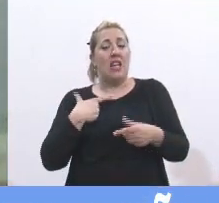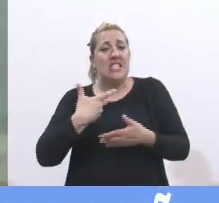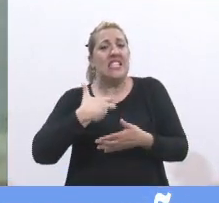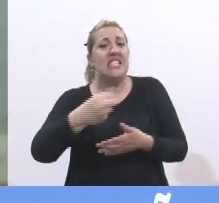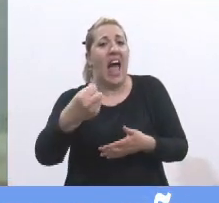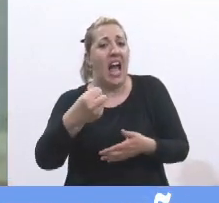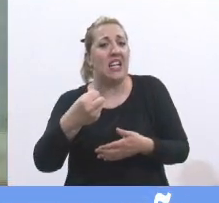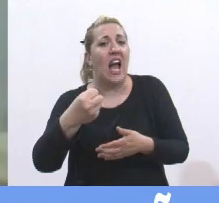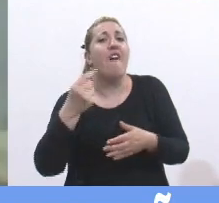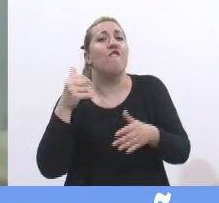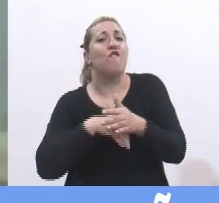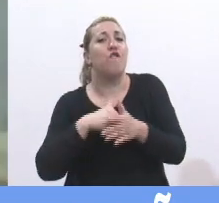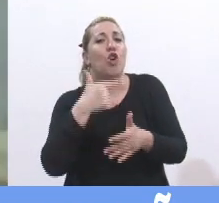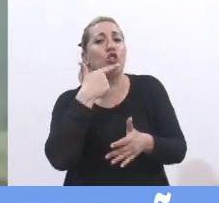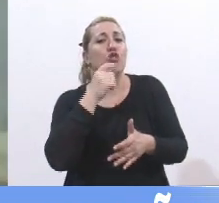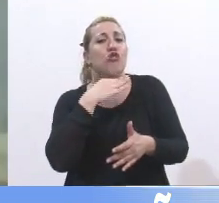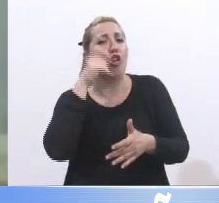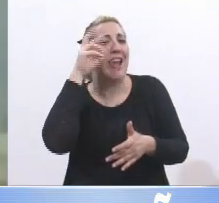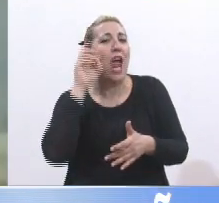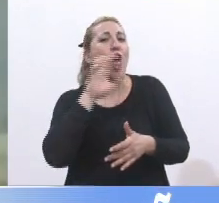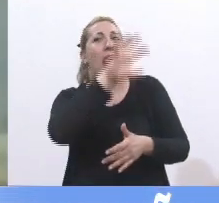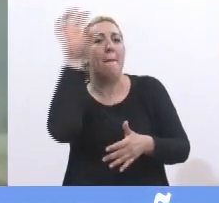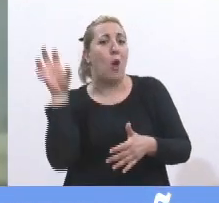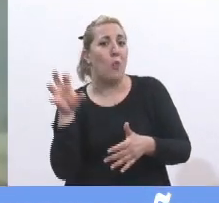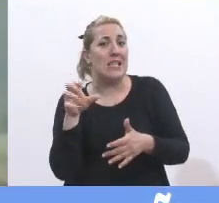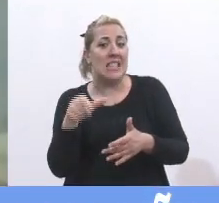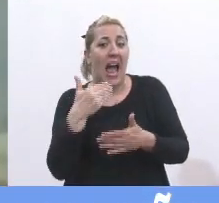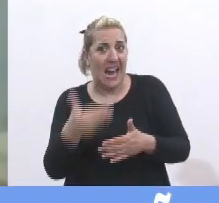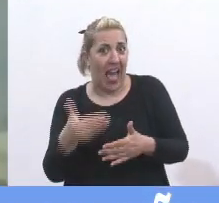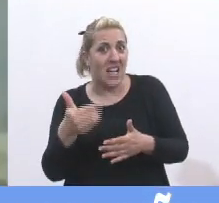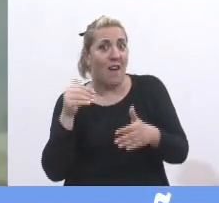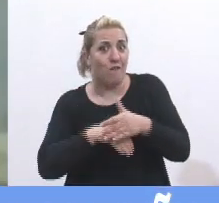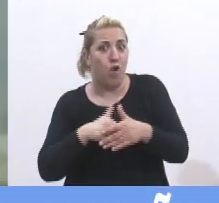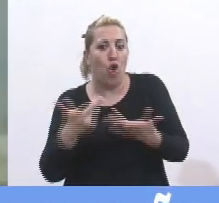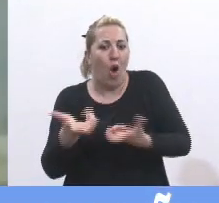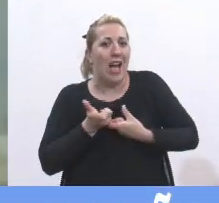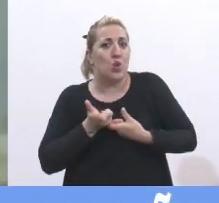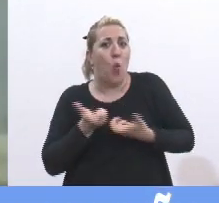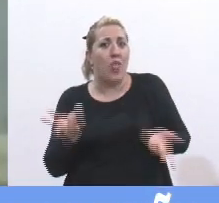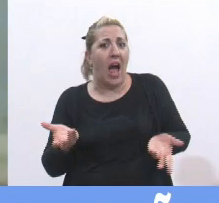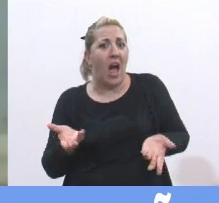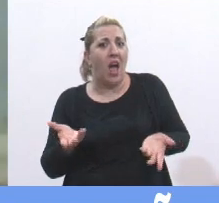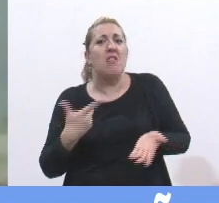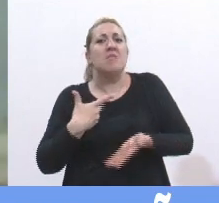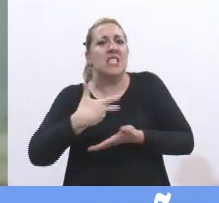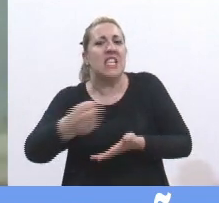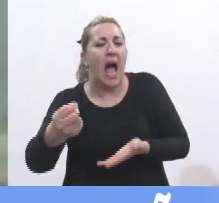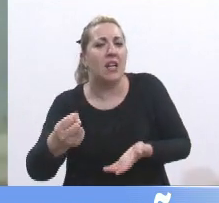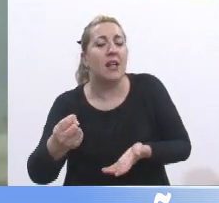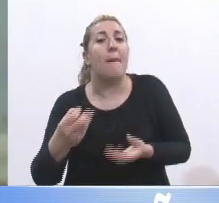a las provincias, que para nosotros era una gran ayuda, porque nuestros municipios